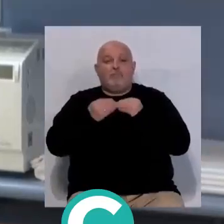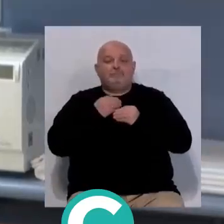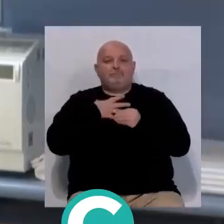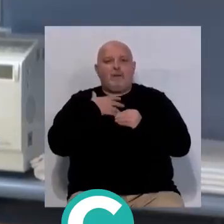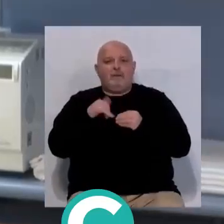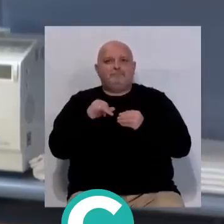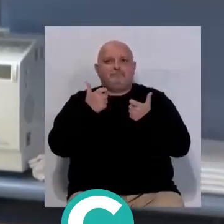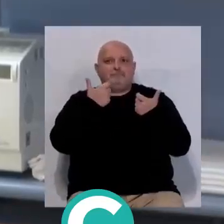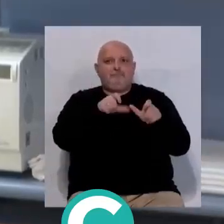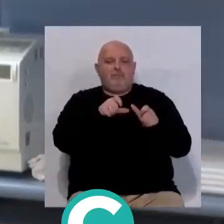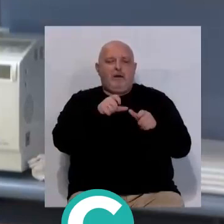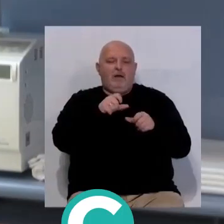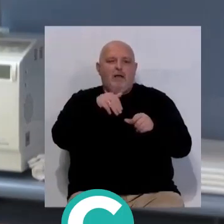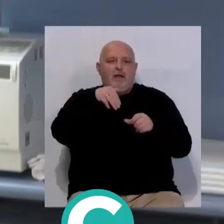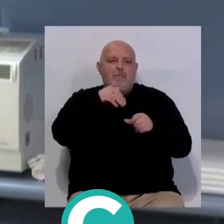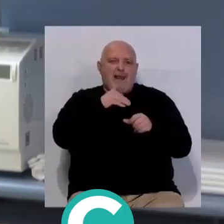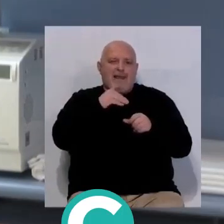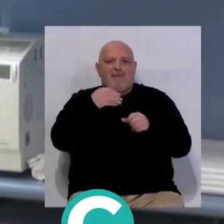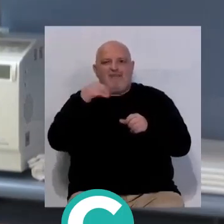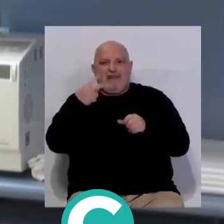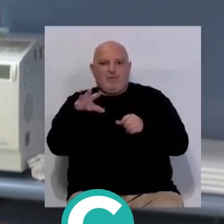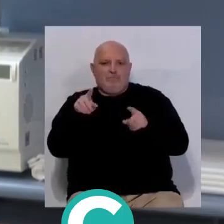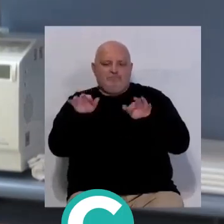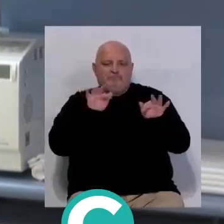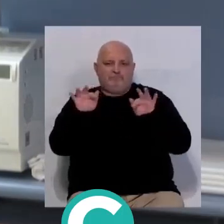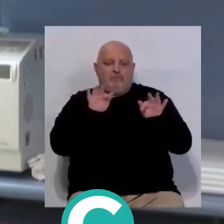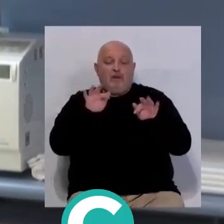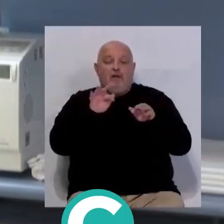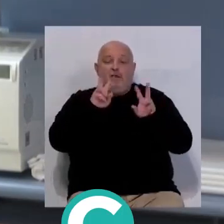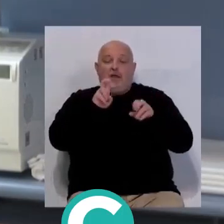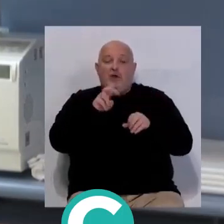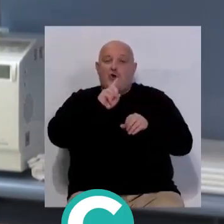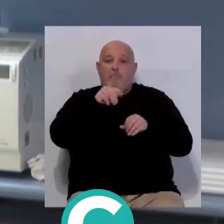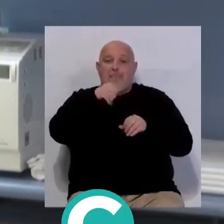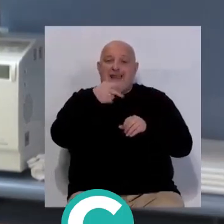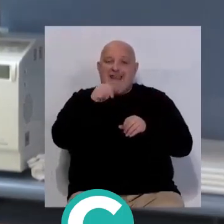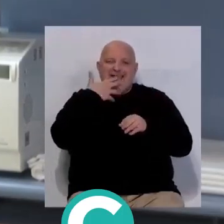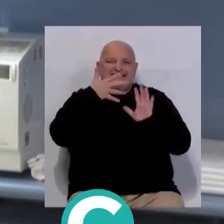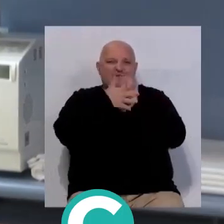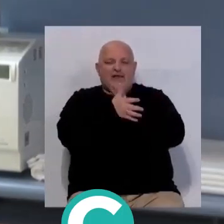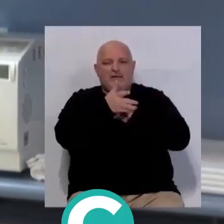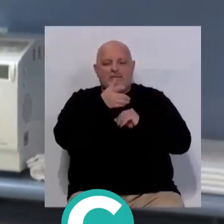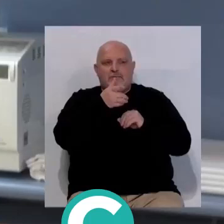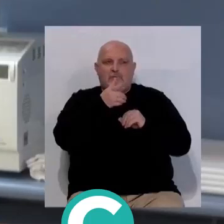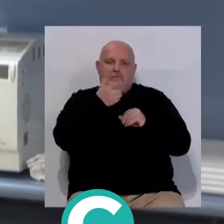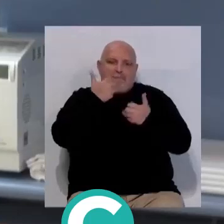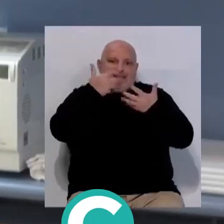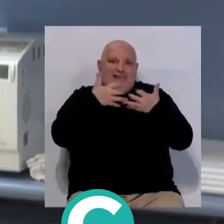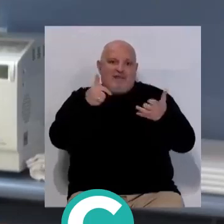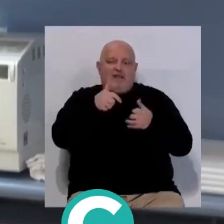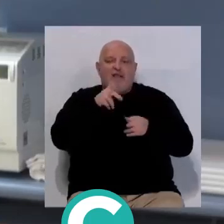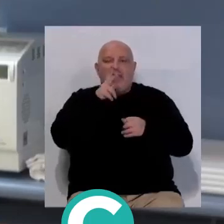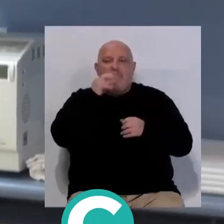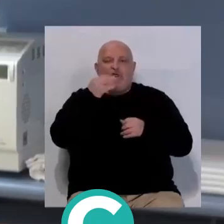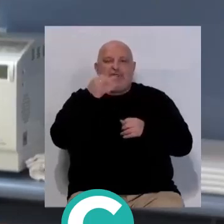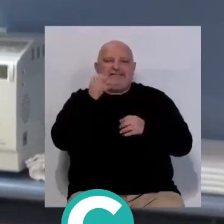tratar tanto patologías malignas como benignas. Una patología no maligna que también tiene una alta incidencia es la